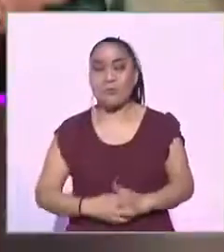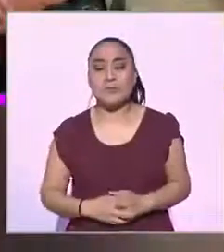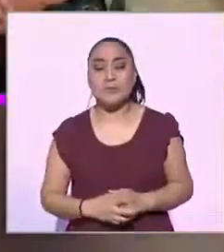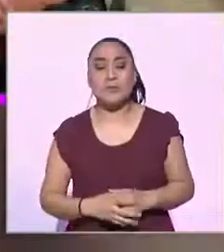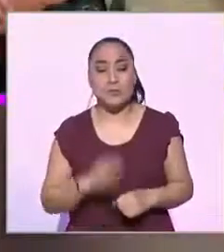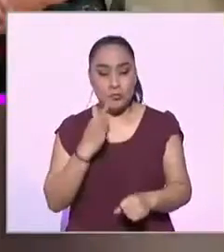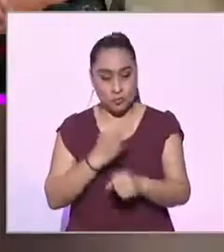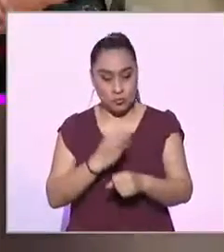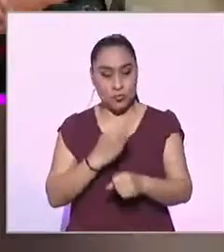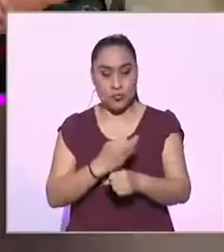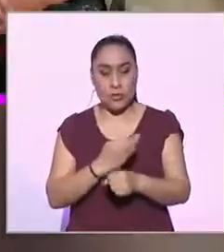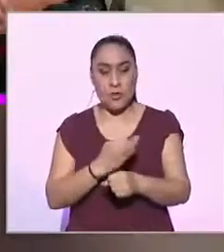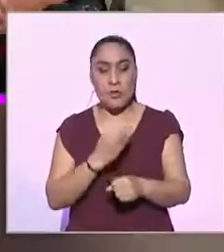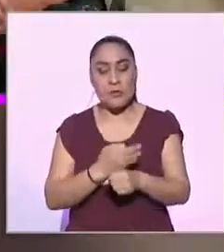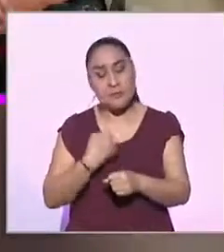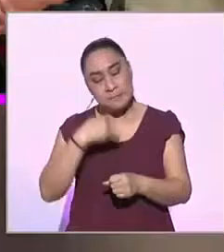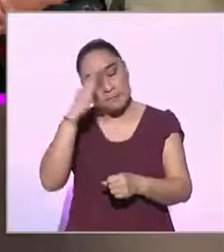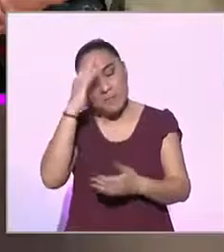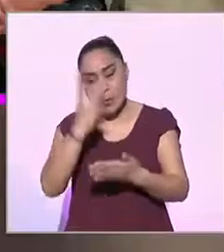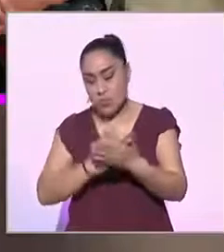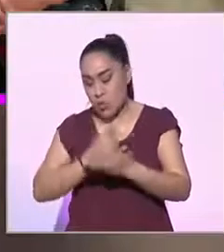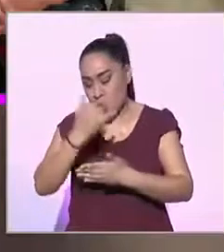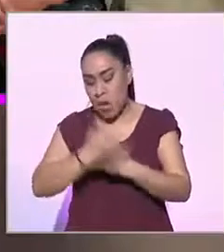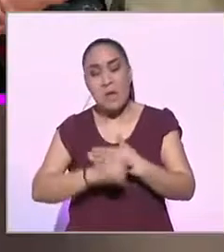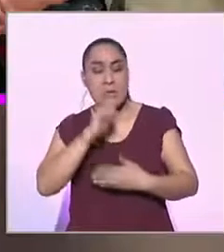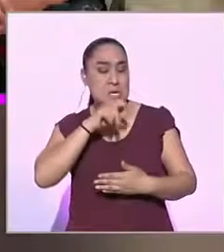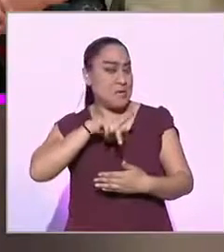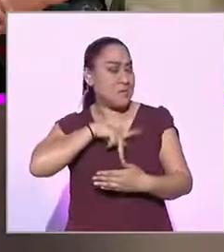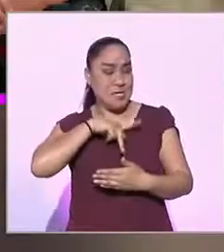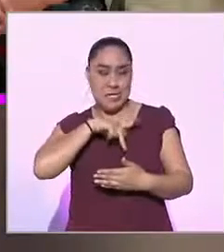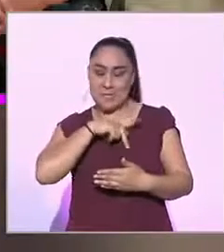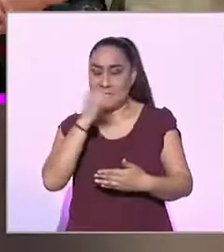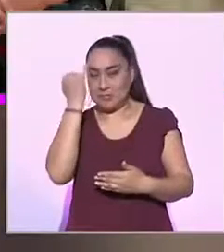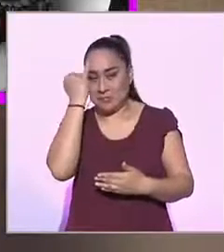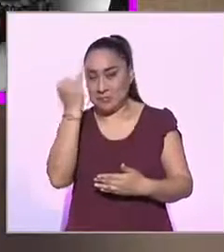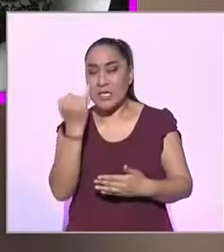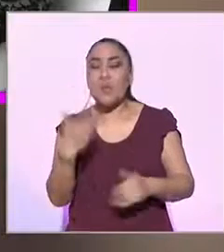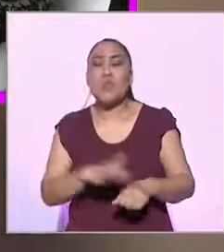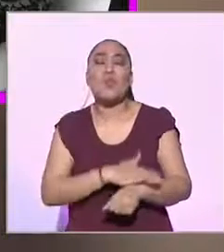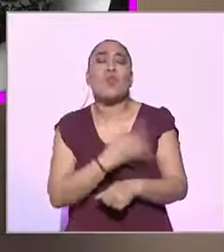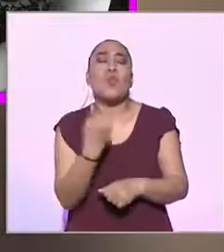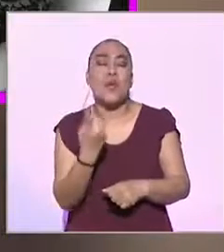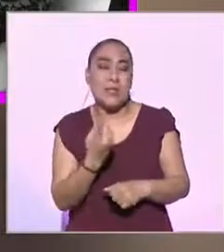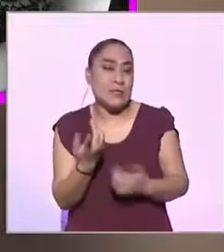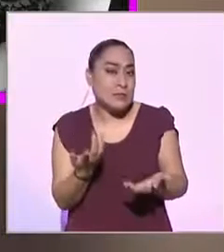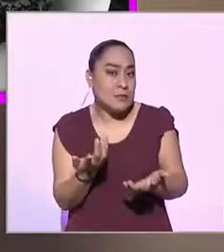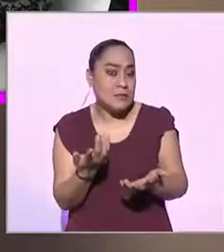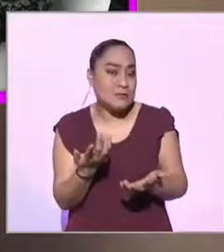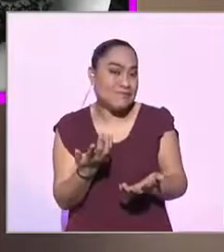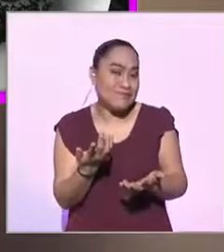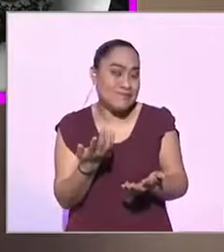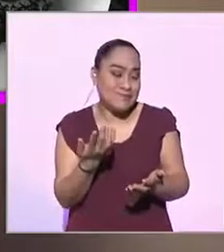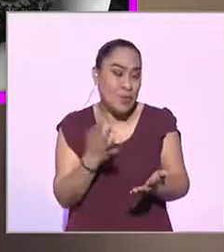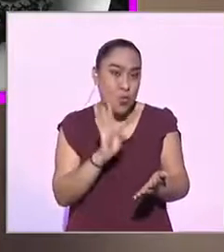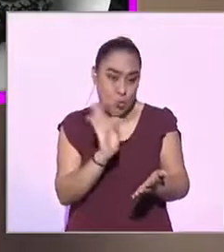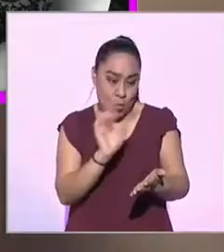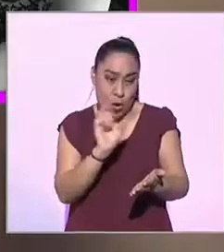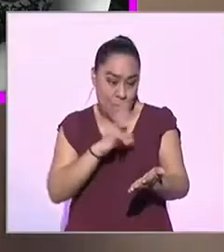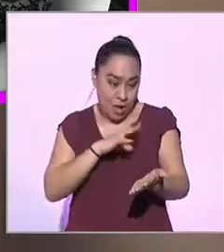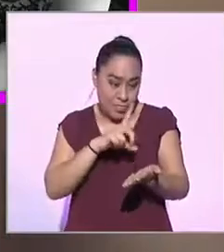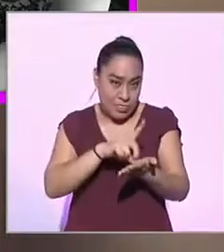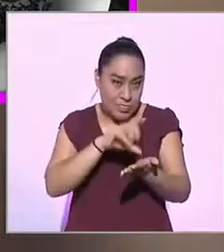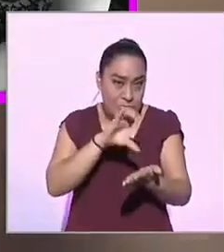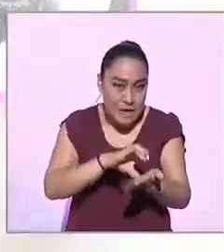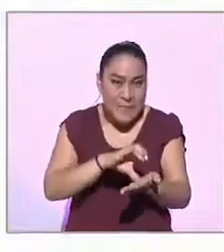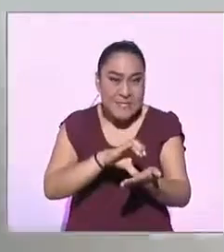Ahora sí estoy viendo en hacer un proyecto propio, porque la cosa, sobre todo cuando tienes una discapacidad, es que difícilmente alguien